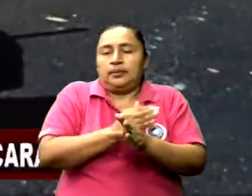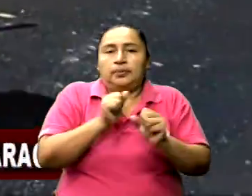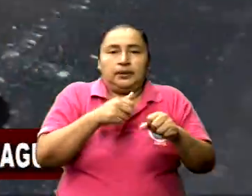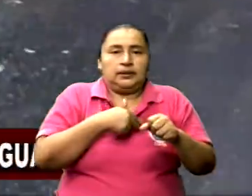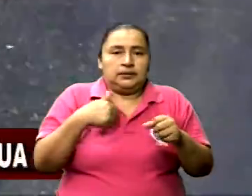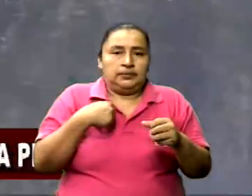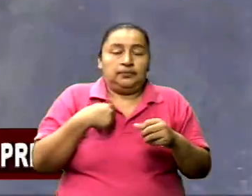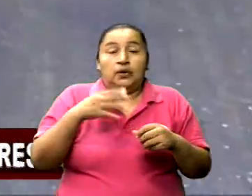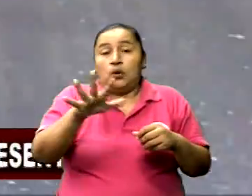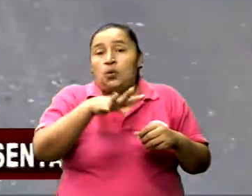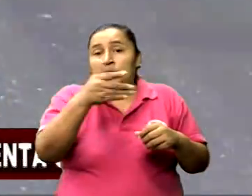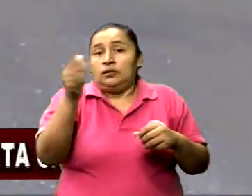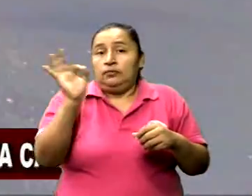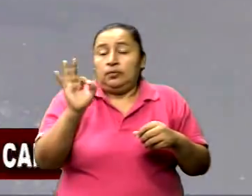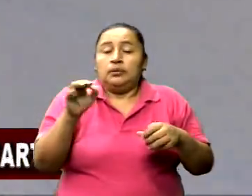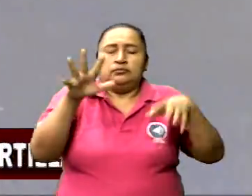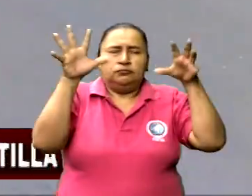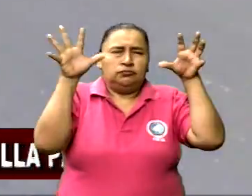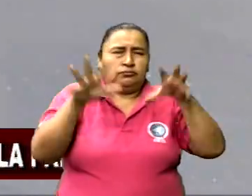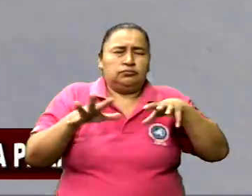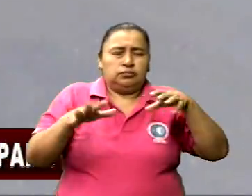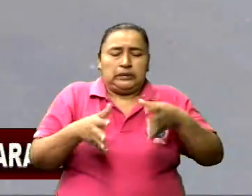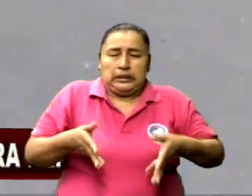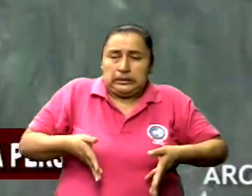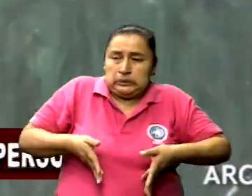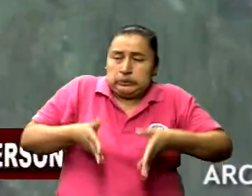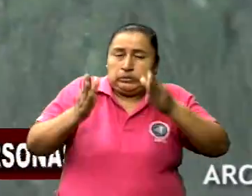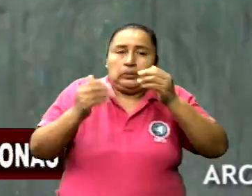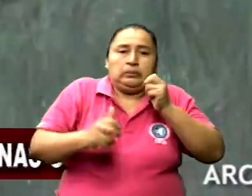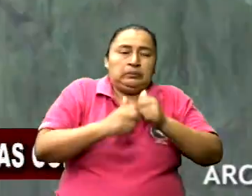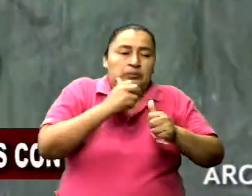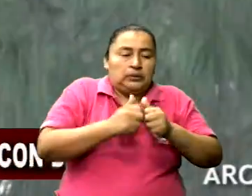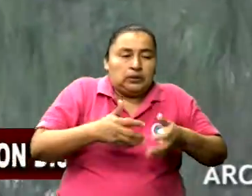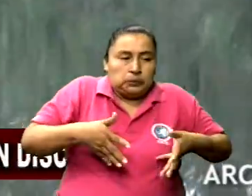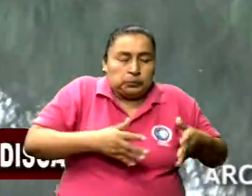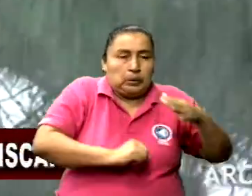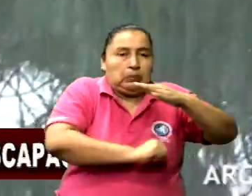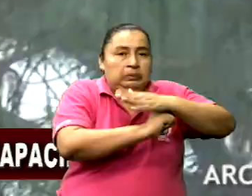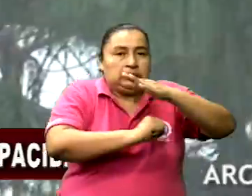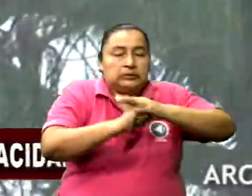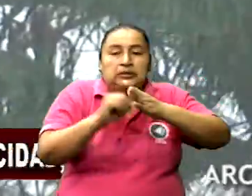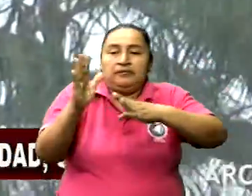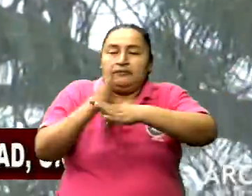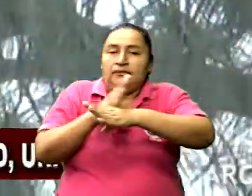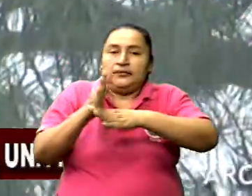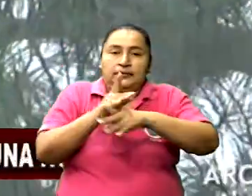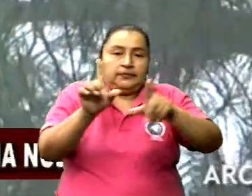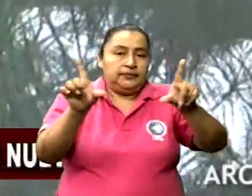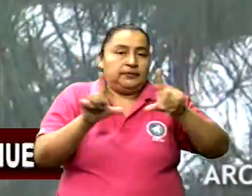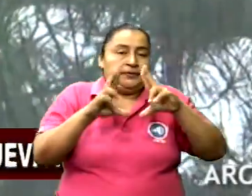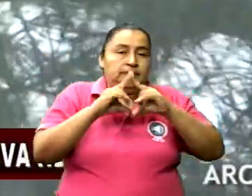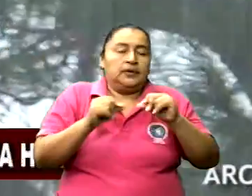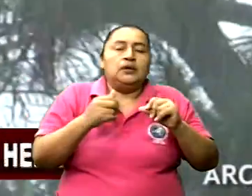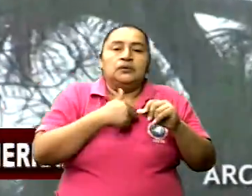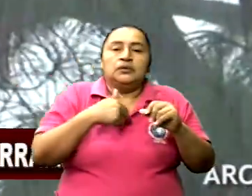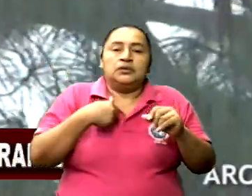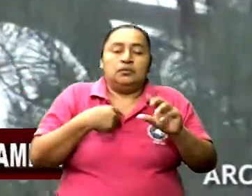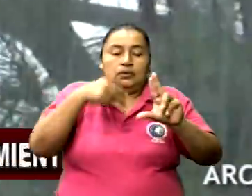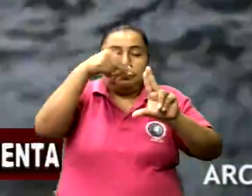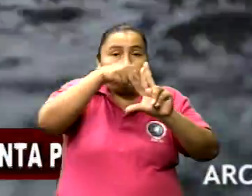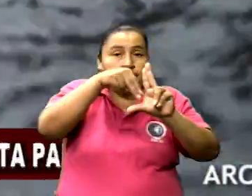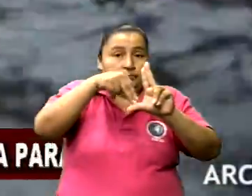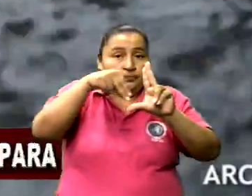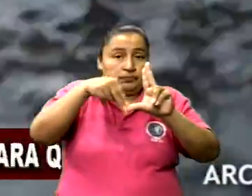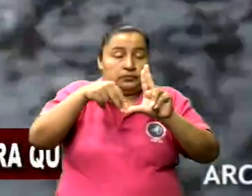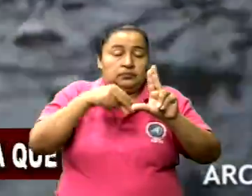otro lado, con las afectaciones en la infraestructura vial ocasionadas por las lluvias en distintas zonas del país, se activó el Sistema Nacional